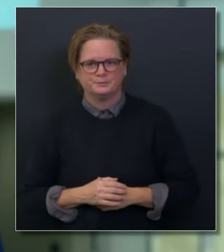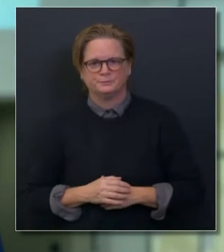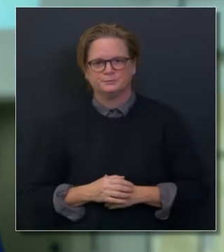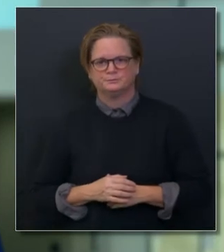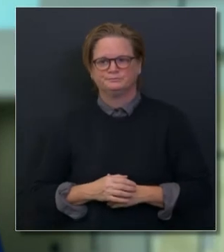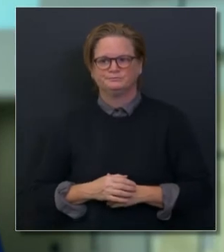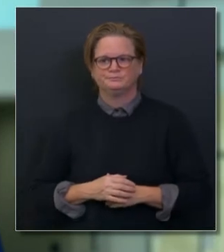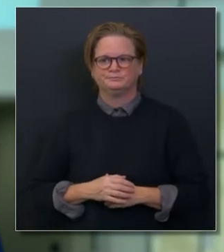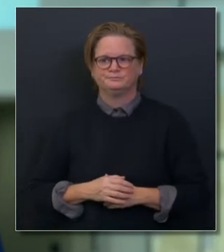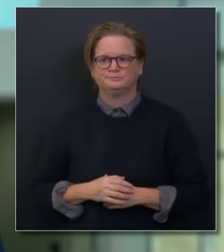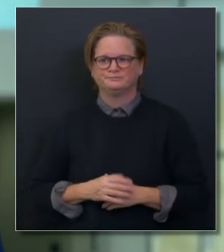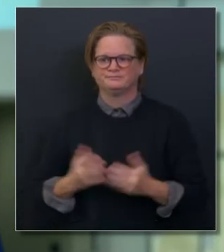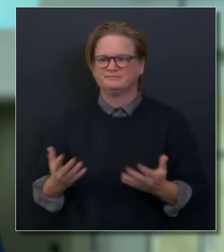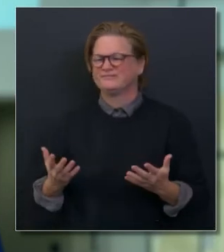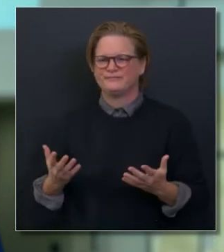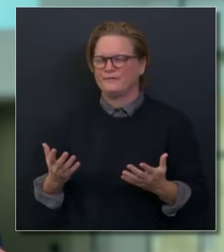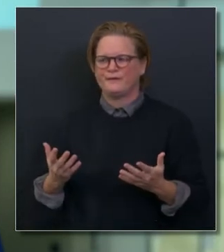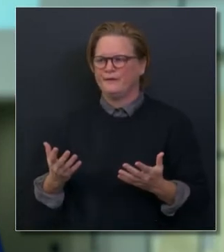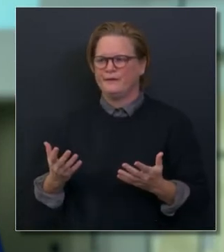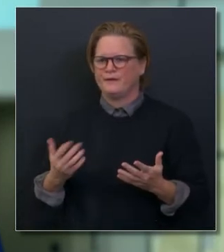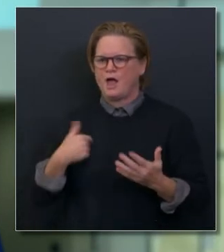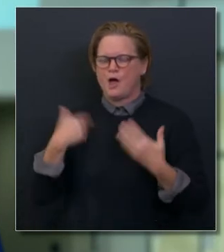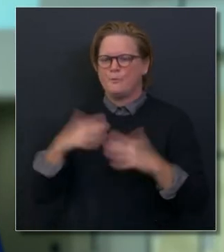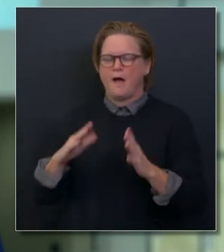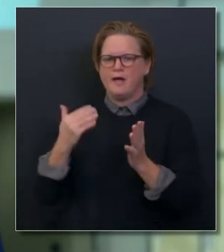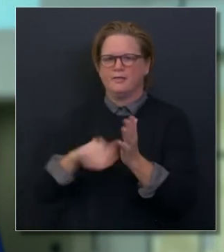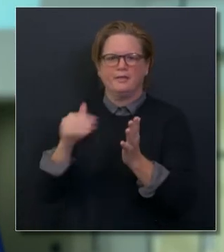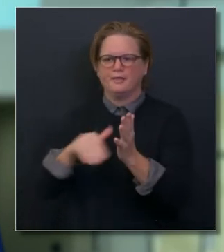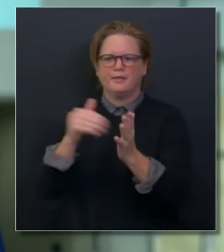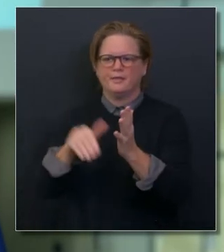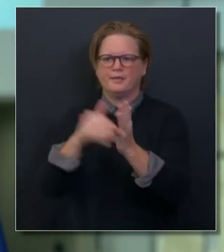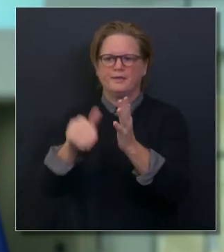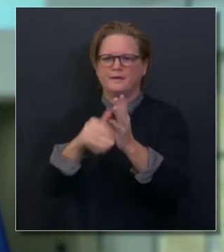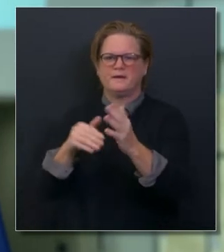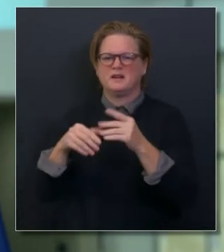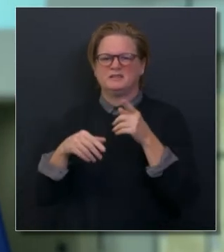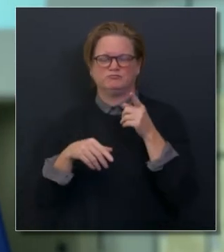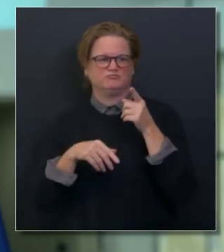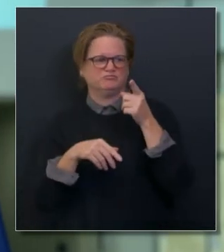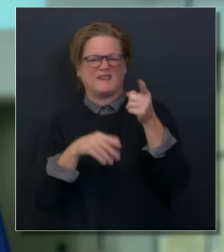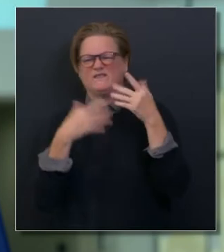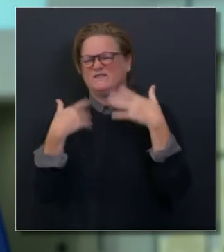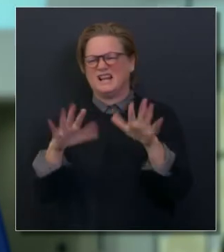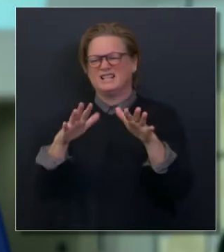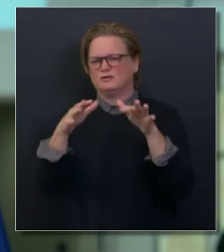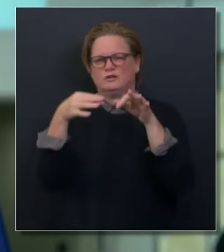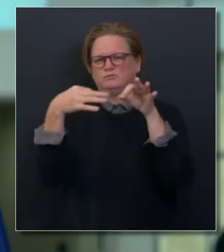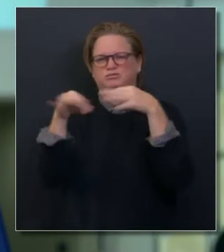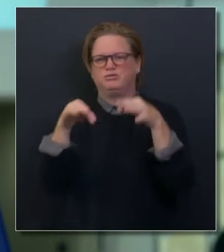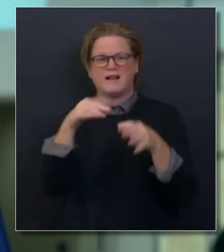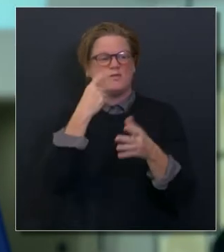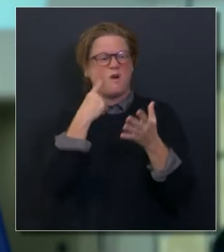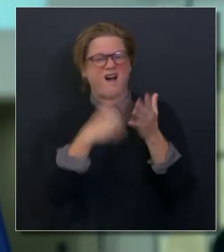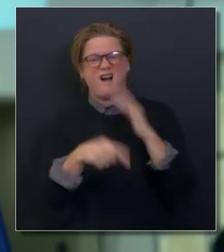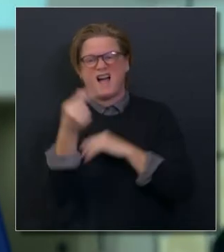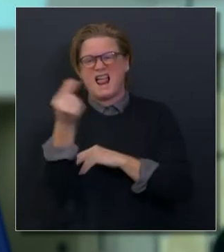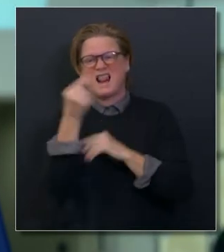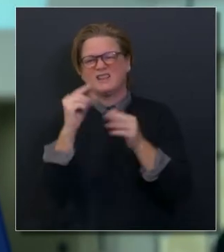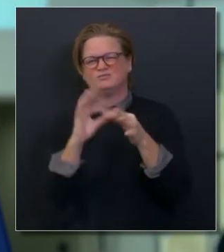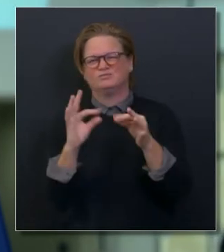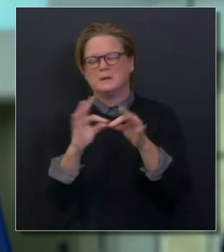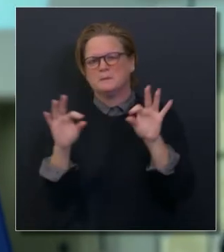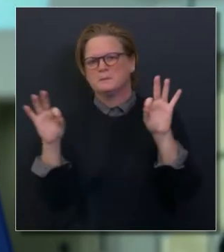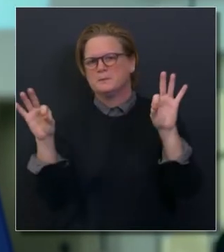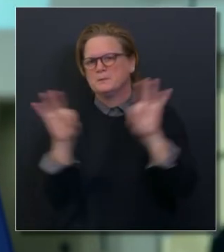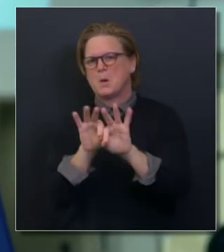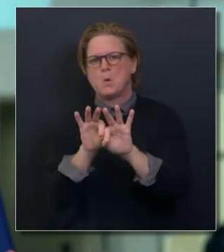Bien, pues con eso el punto que estaba recalcando el doctor Gaudí es crítico. Aunque veamos una baja en el número de casos, tenemos el efecto residual,